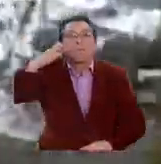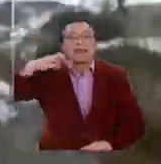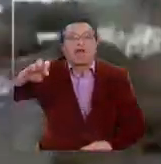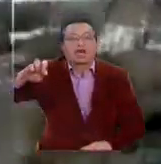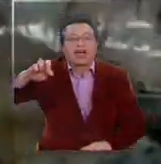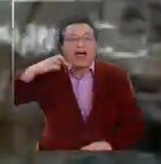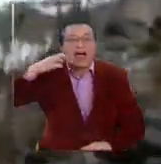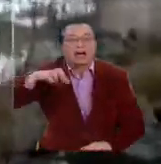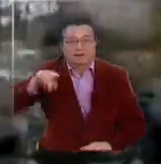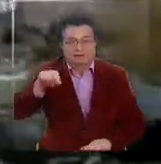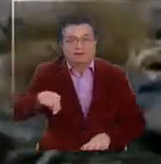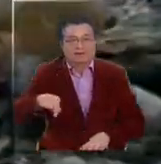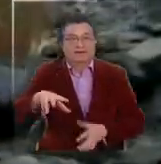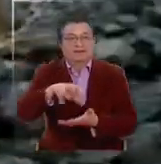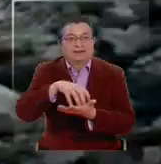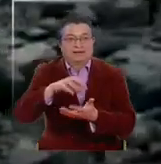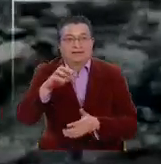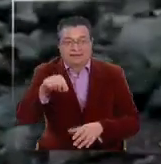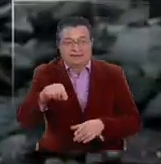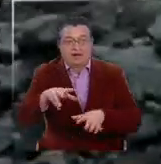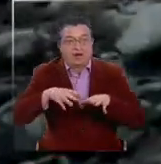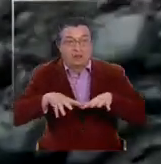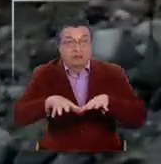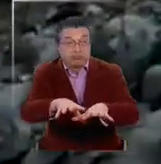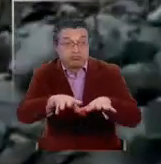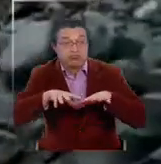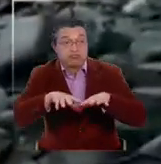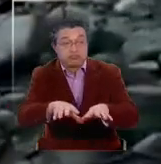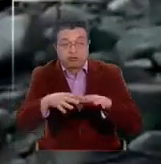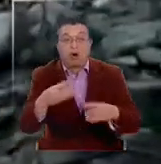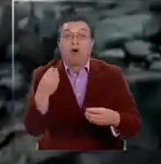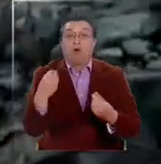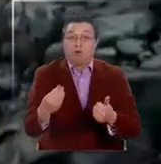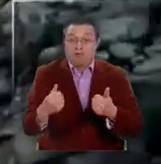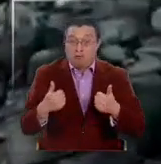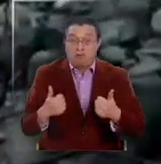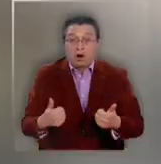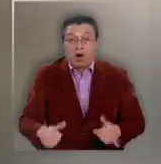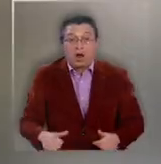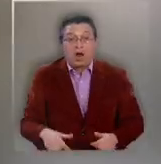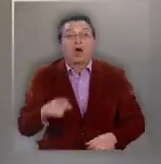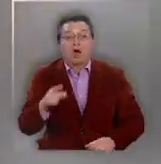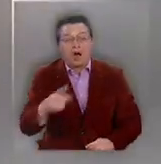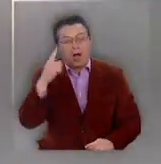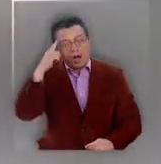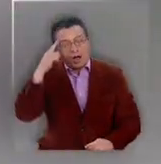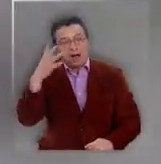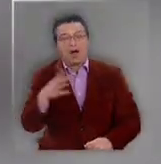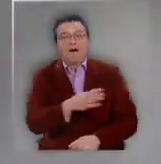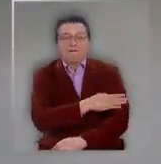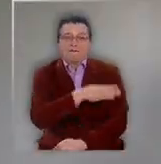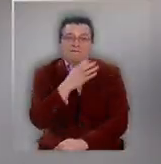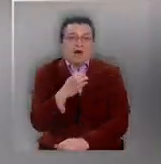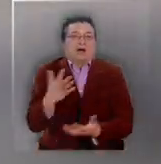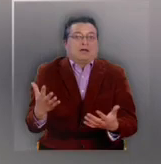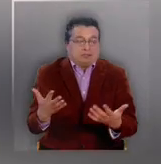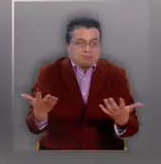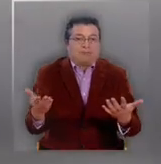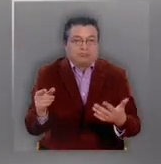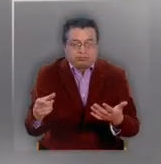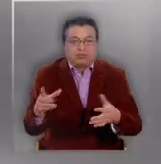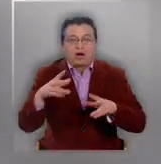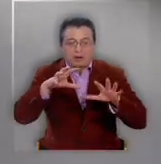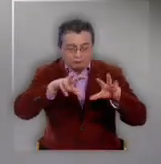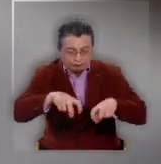el río Pedernal con el torrente de su caudal en marcha. Una cuota de esperanza para agricultores,